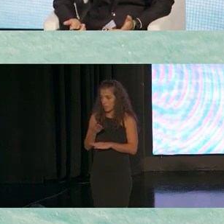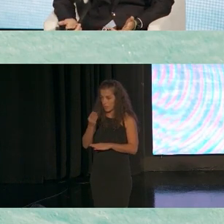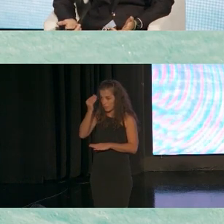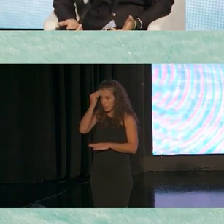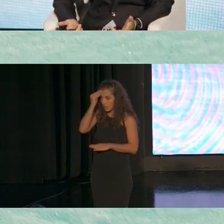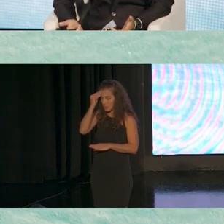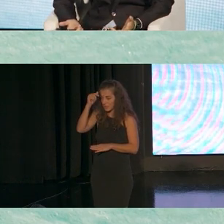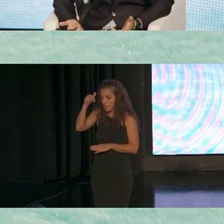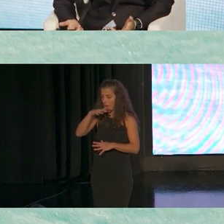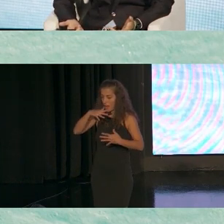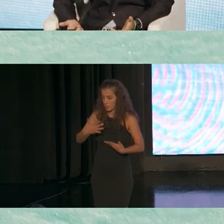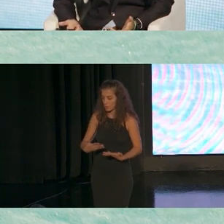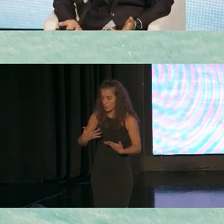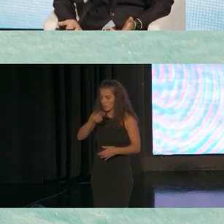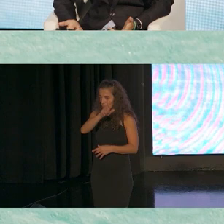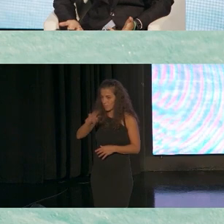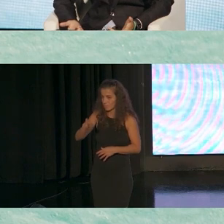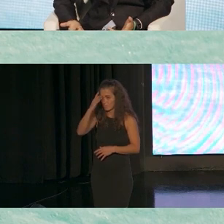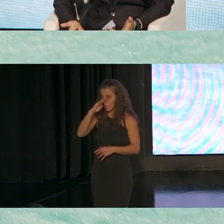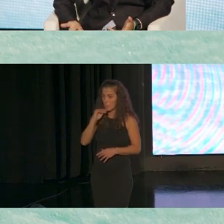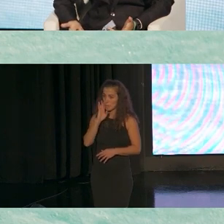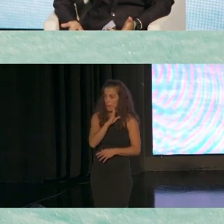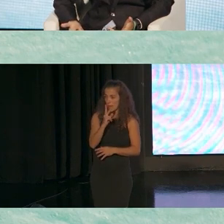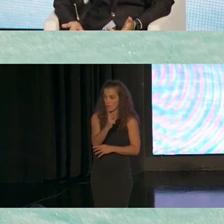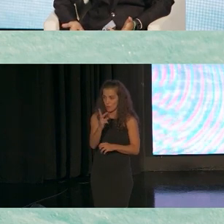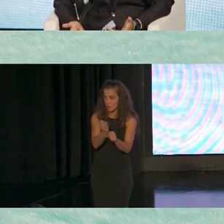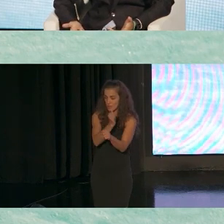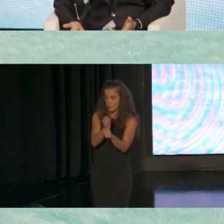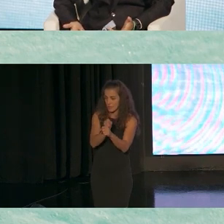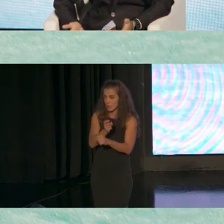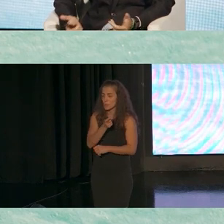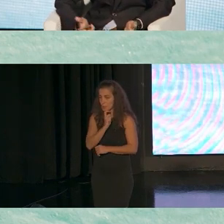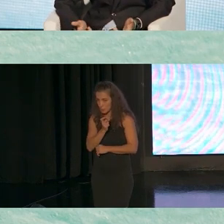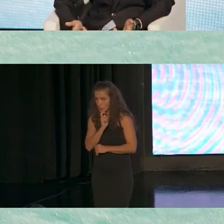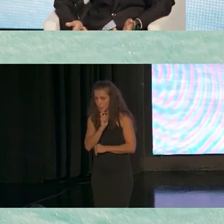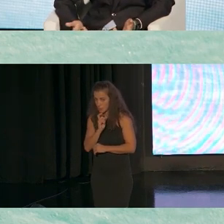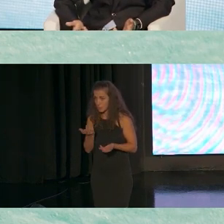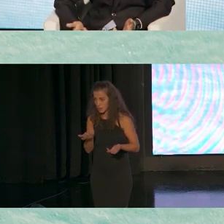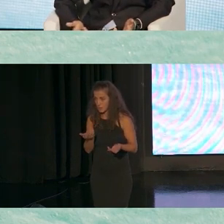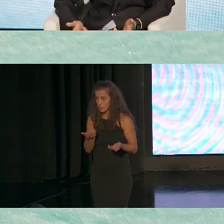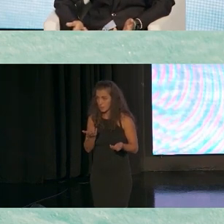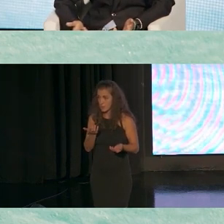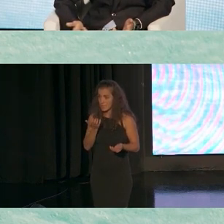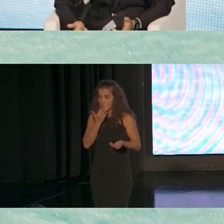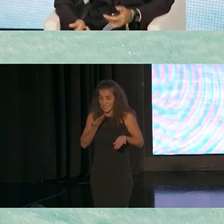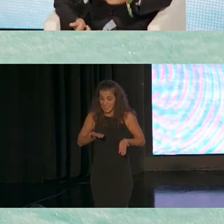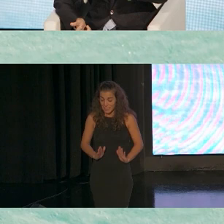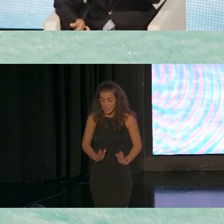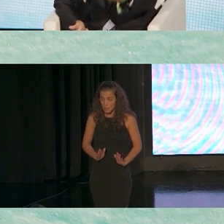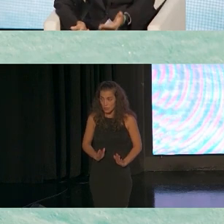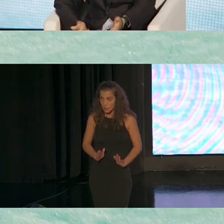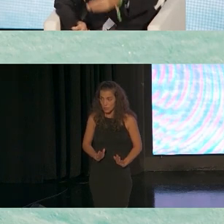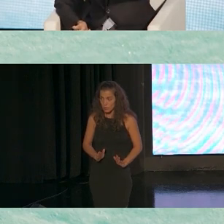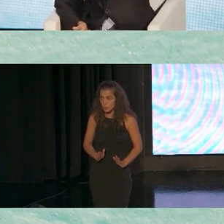que trabajan el padre y la madre y es dificil yo sobre todo si tienen además algún hijo